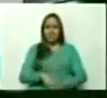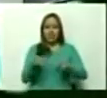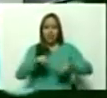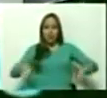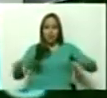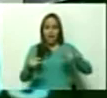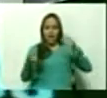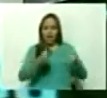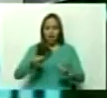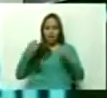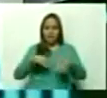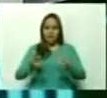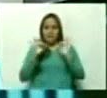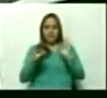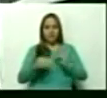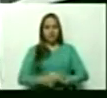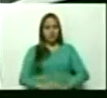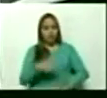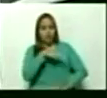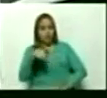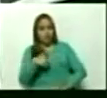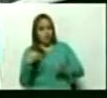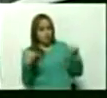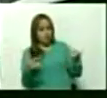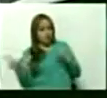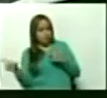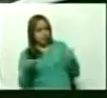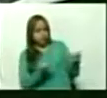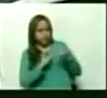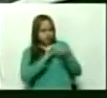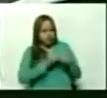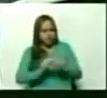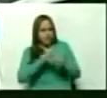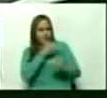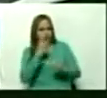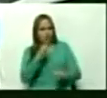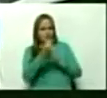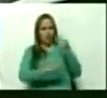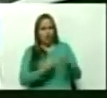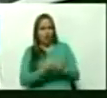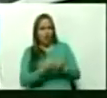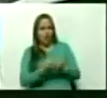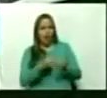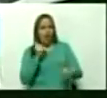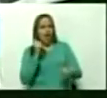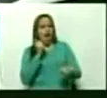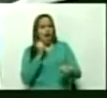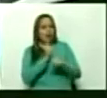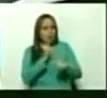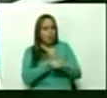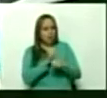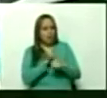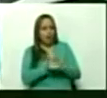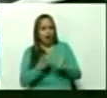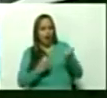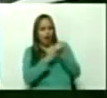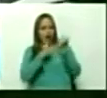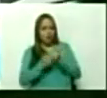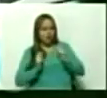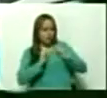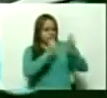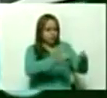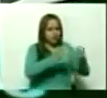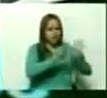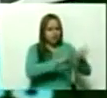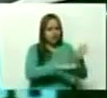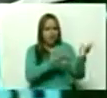económicas, económicas especiales. Bueno, nos estamos preparando en eso mismo, generando las condiciones de inversión. No solamente a nivel local, a nivel regional, a nivel nacional, incluso